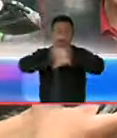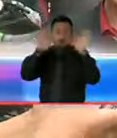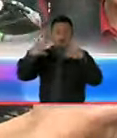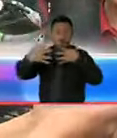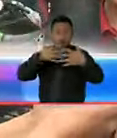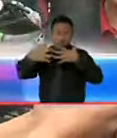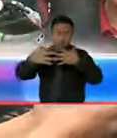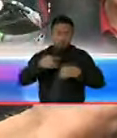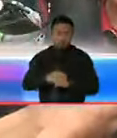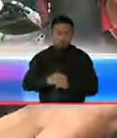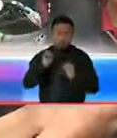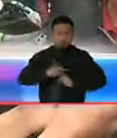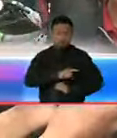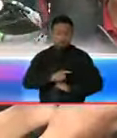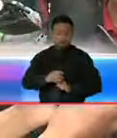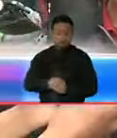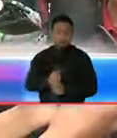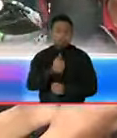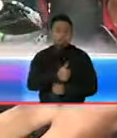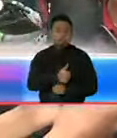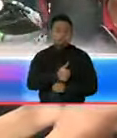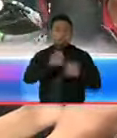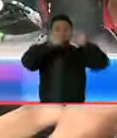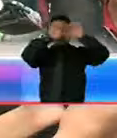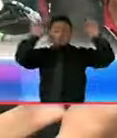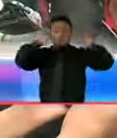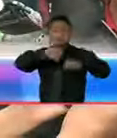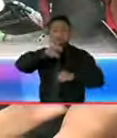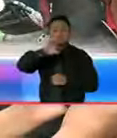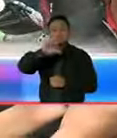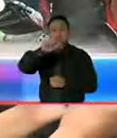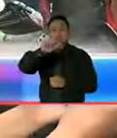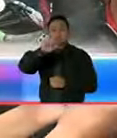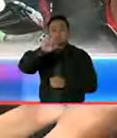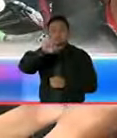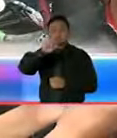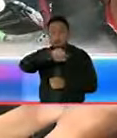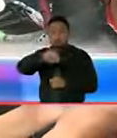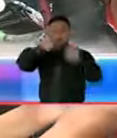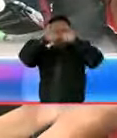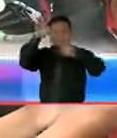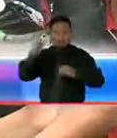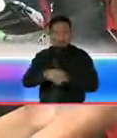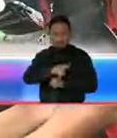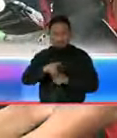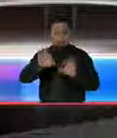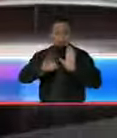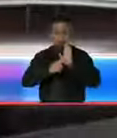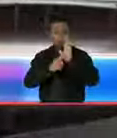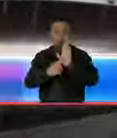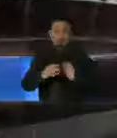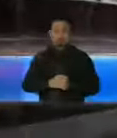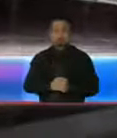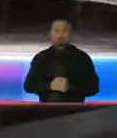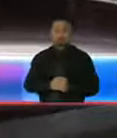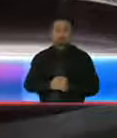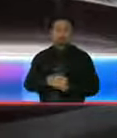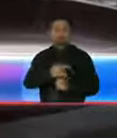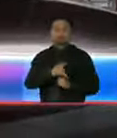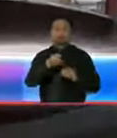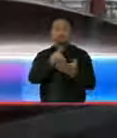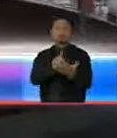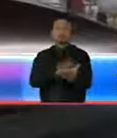hecho, así lo han ratificado las empresas Acciona y Odebrecht en el curso de esta investigación. Añadió que ha sido un